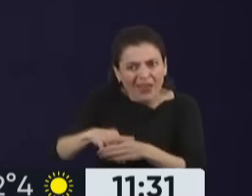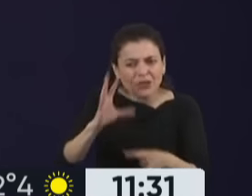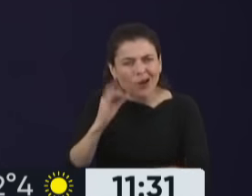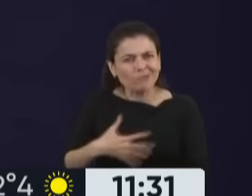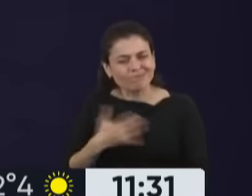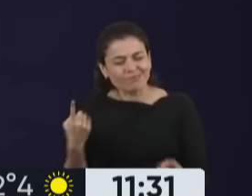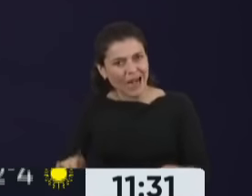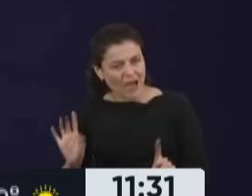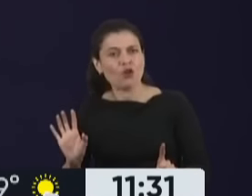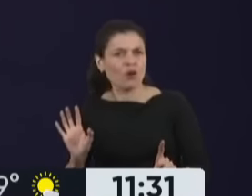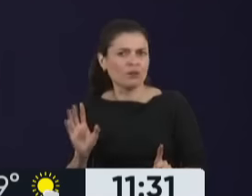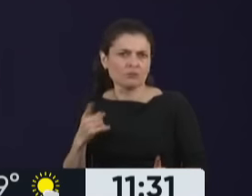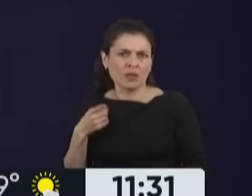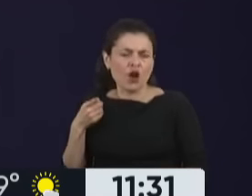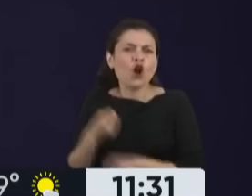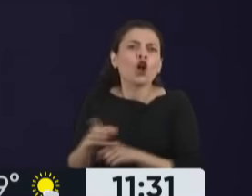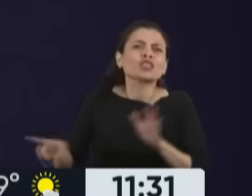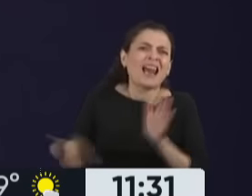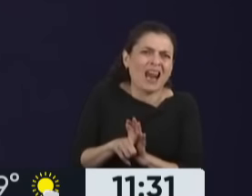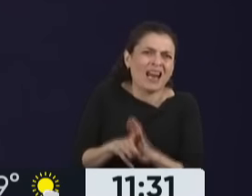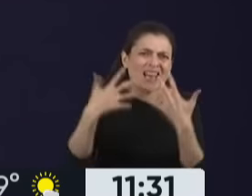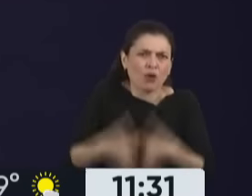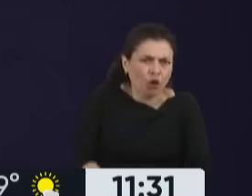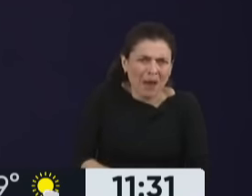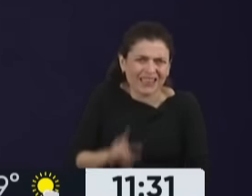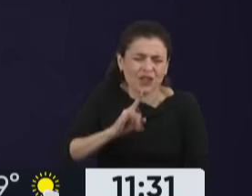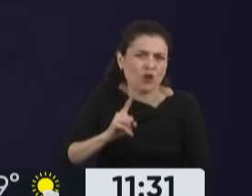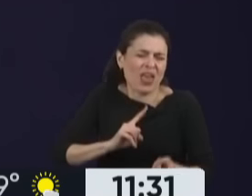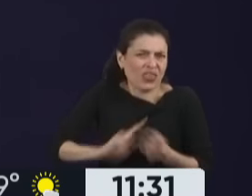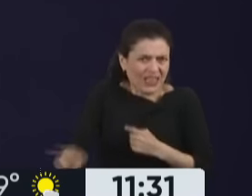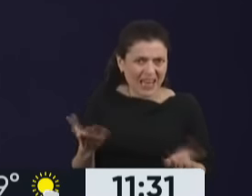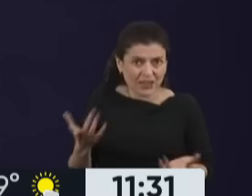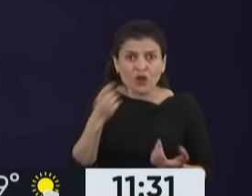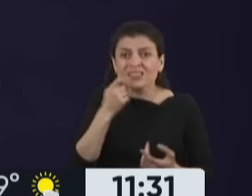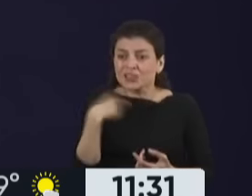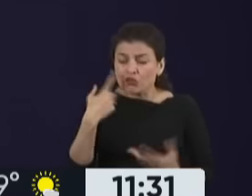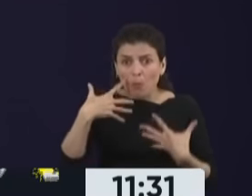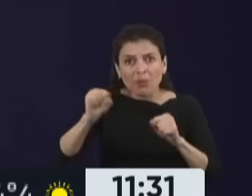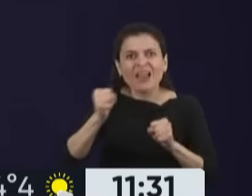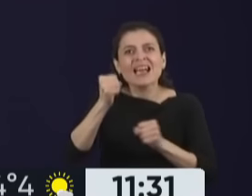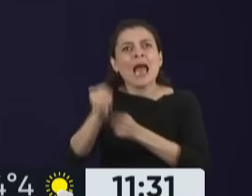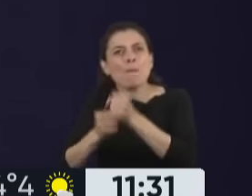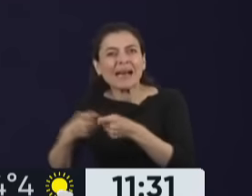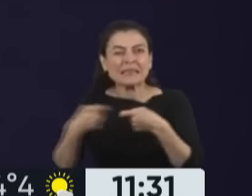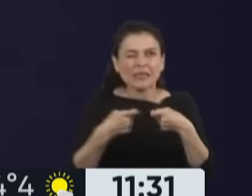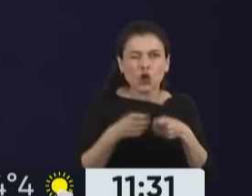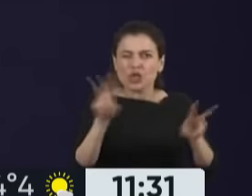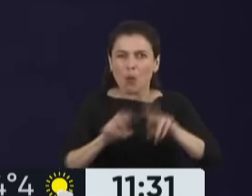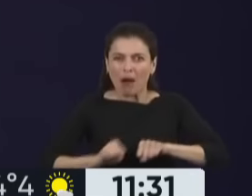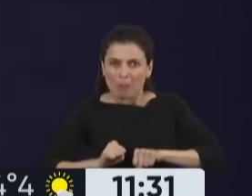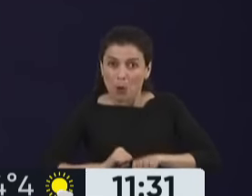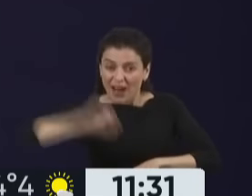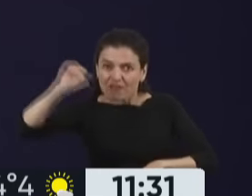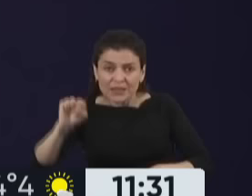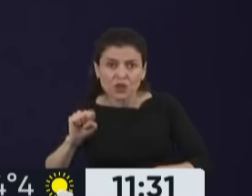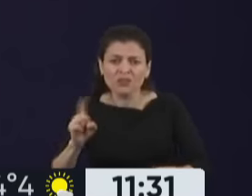la cartelización está en contra de la ley. Digo, no hay mucho para explicar. Cuando uno detecte cartelización, como ocurrió con el tema de las prepagas, en tal caso